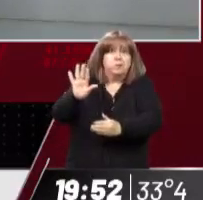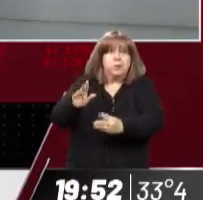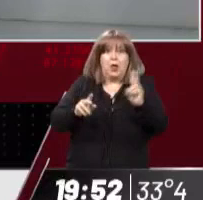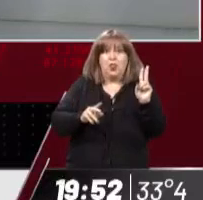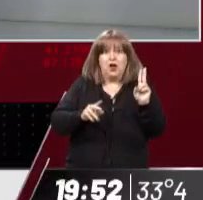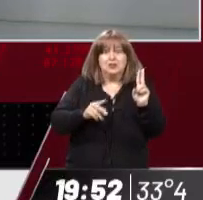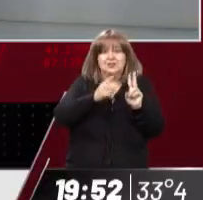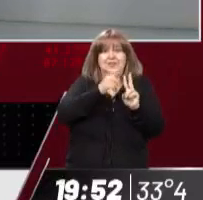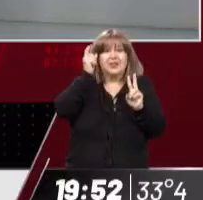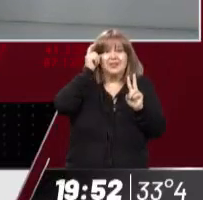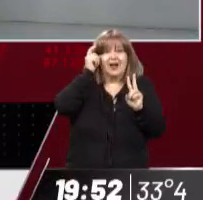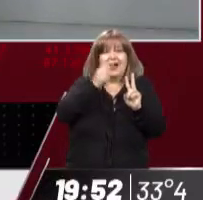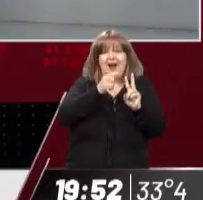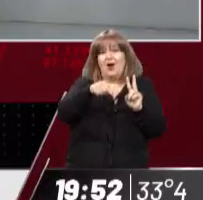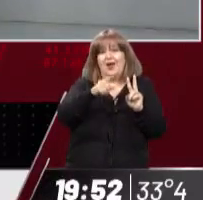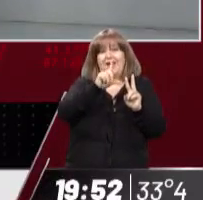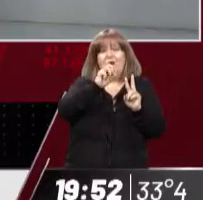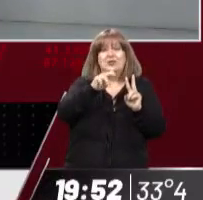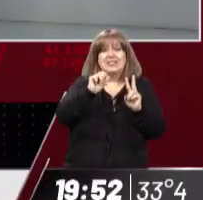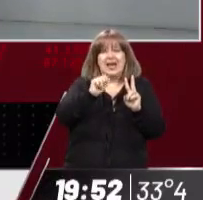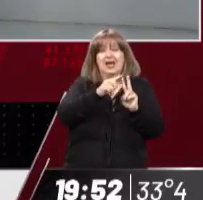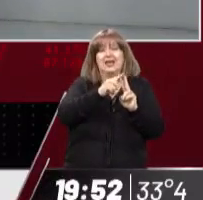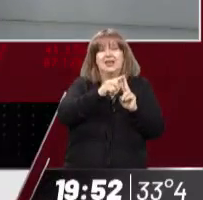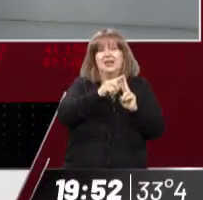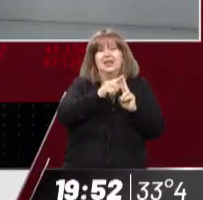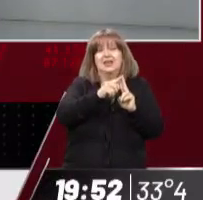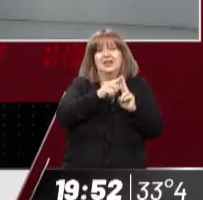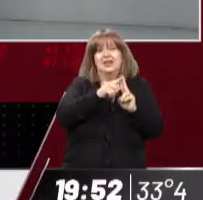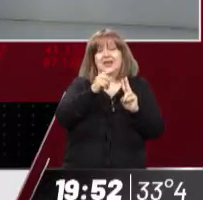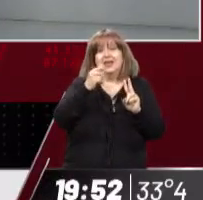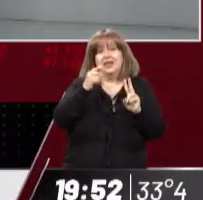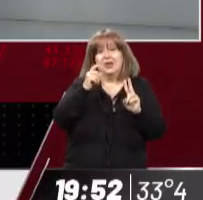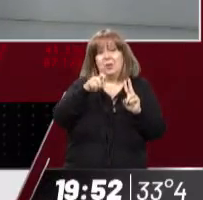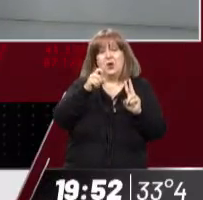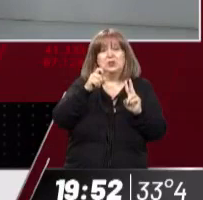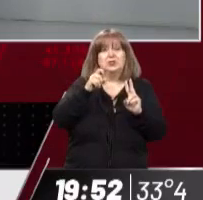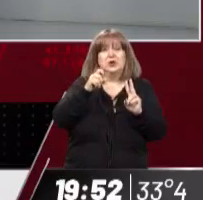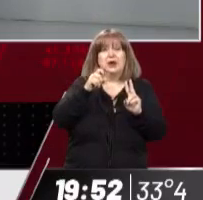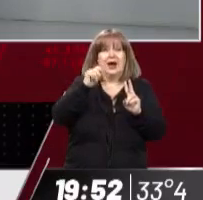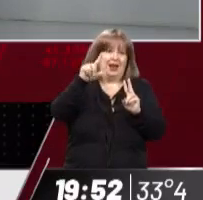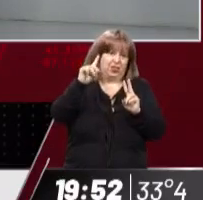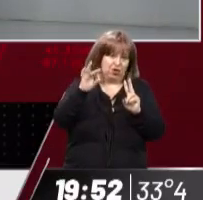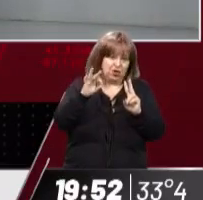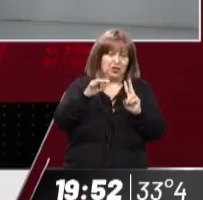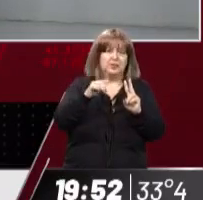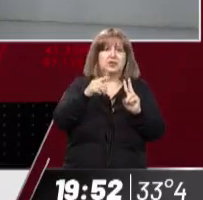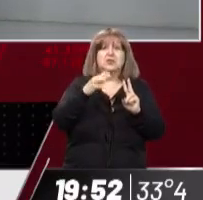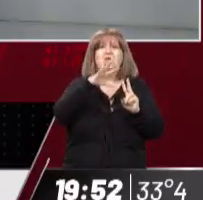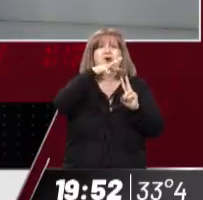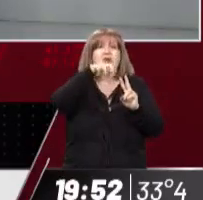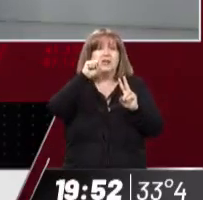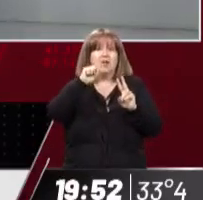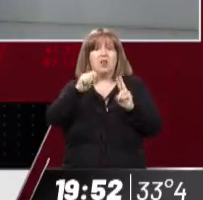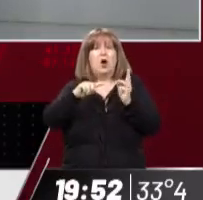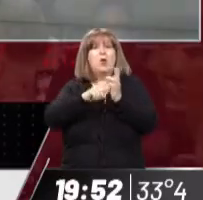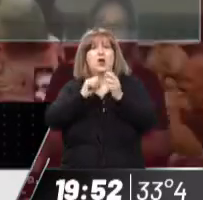pareja constituida por Lucía Nadine y por Aldo Quevedo.